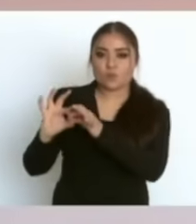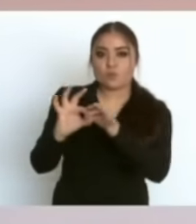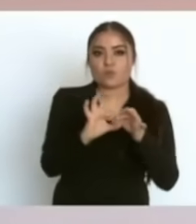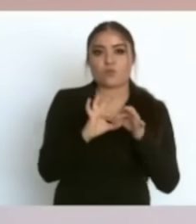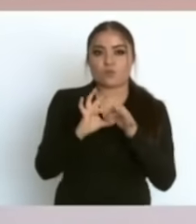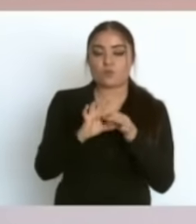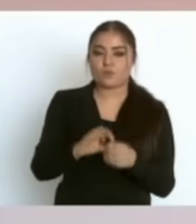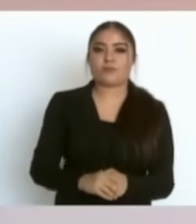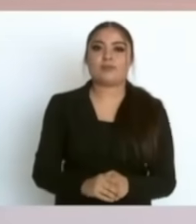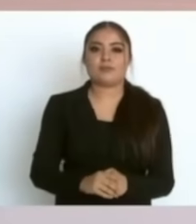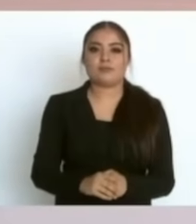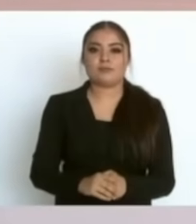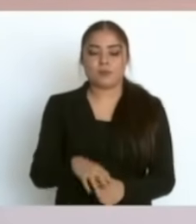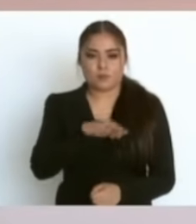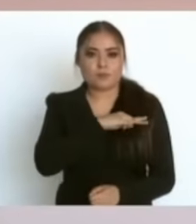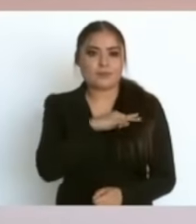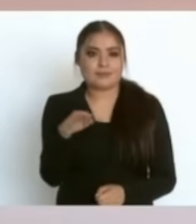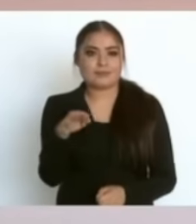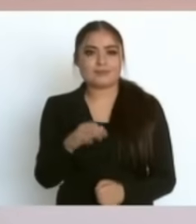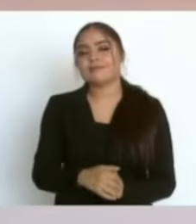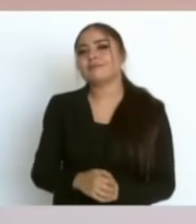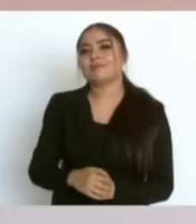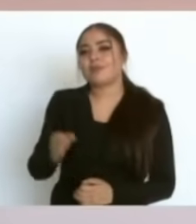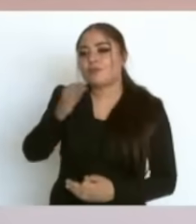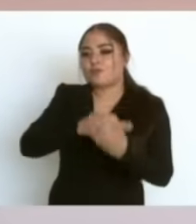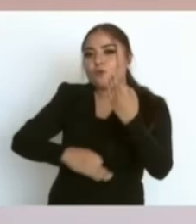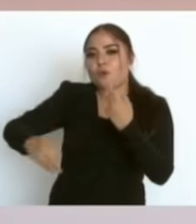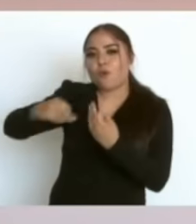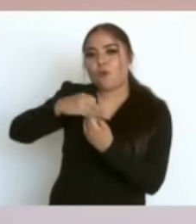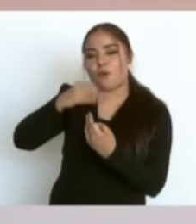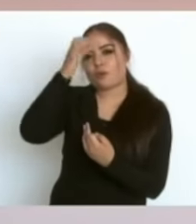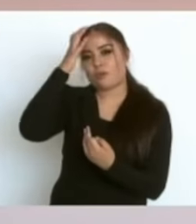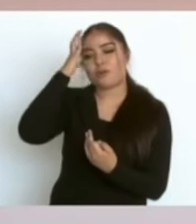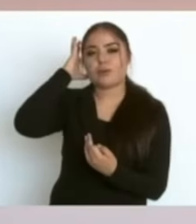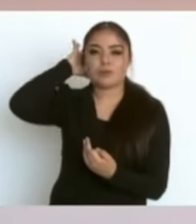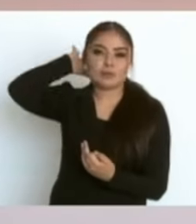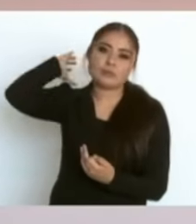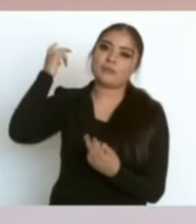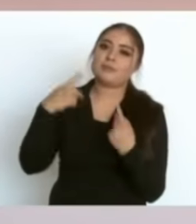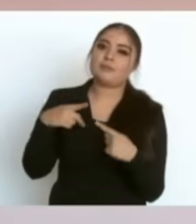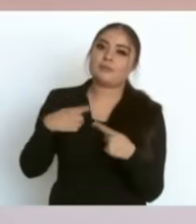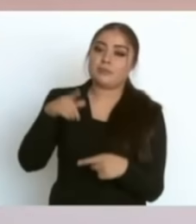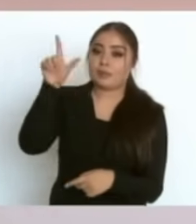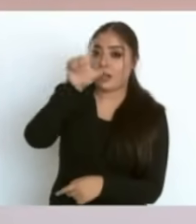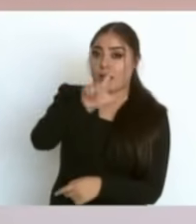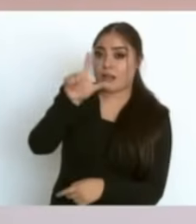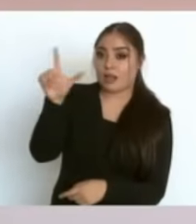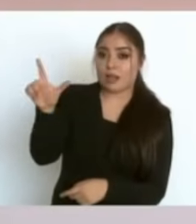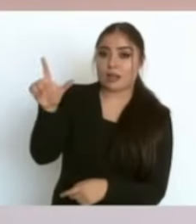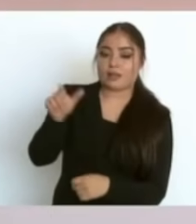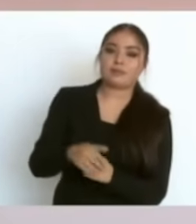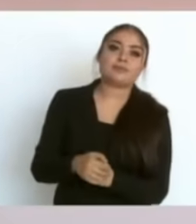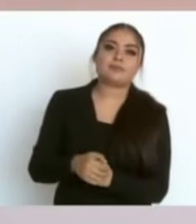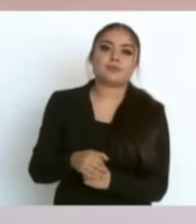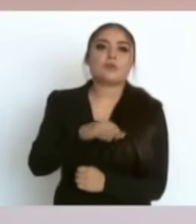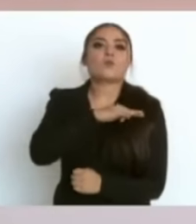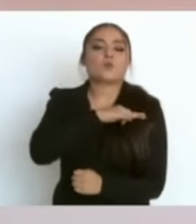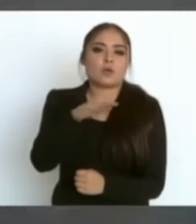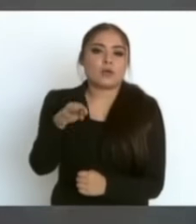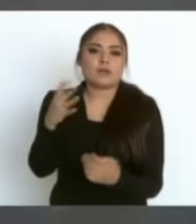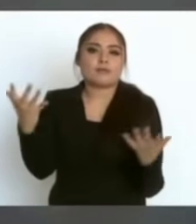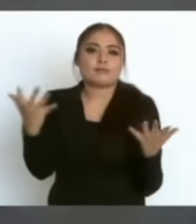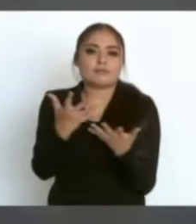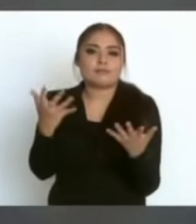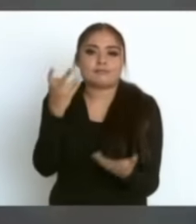voluntades de todos los laguneros para que podamos hacer realidad